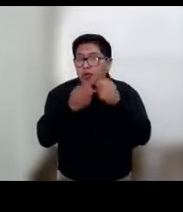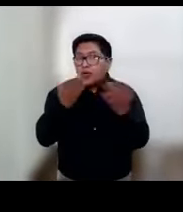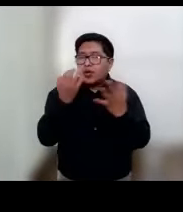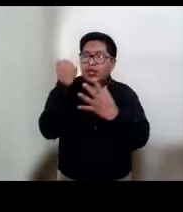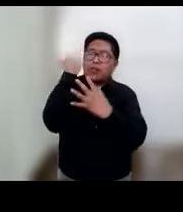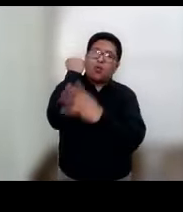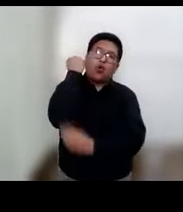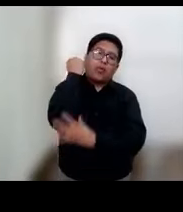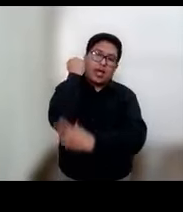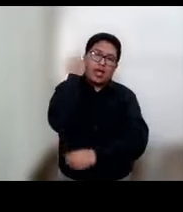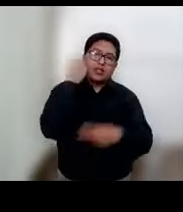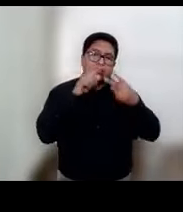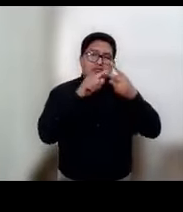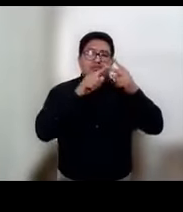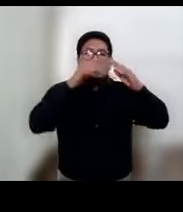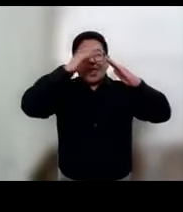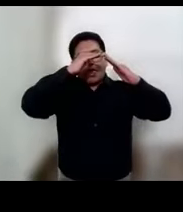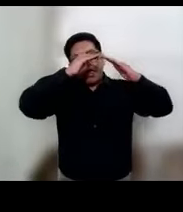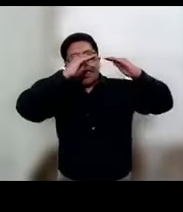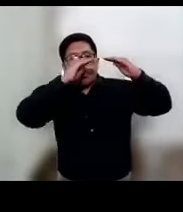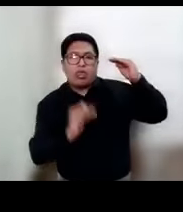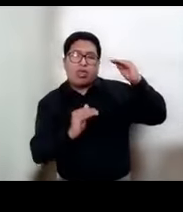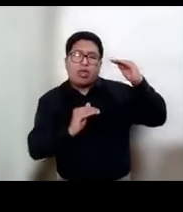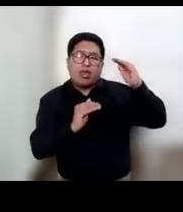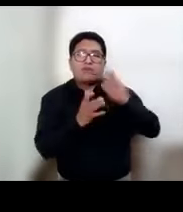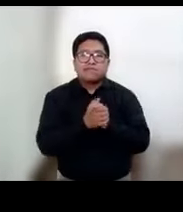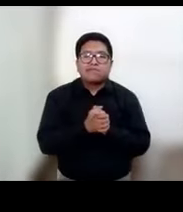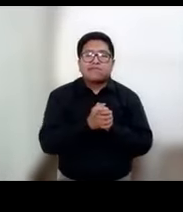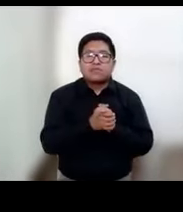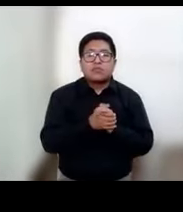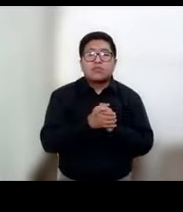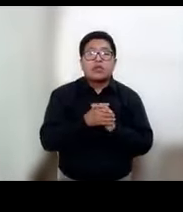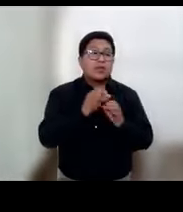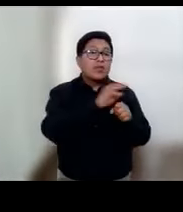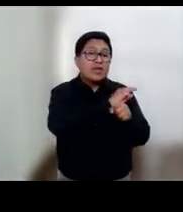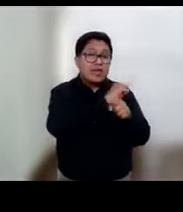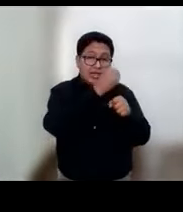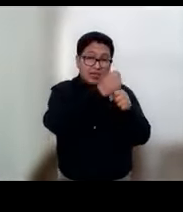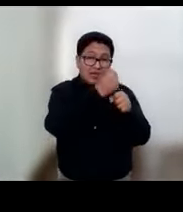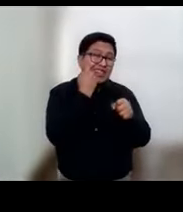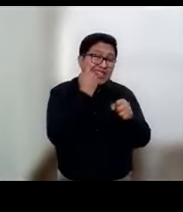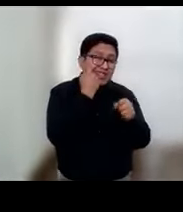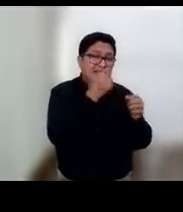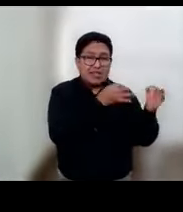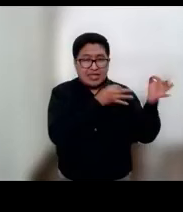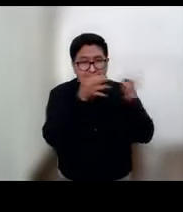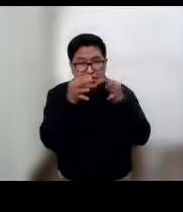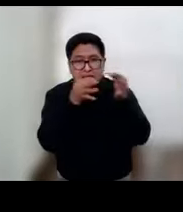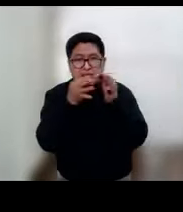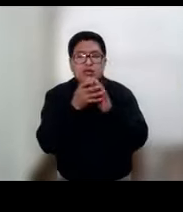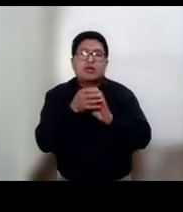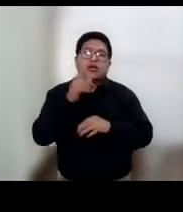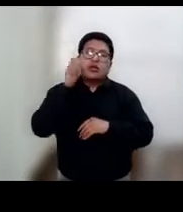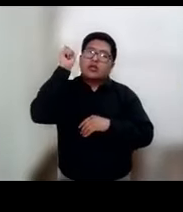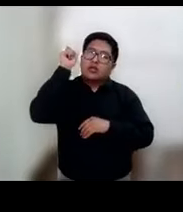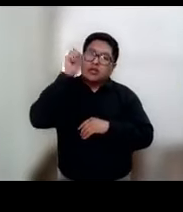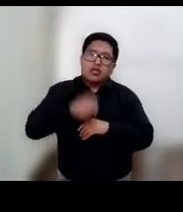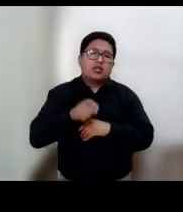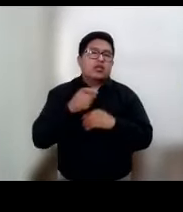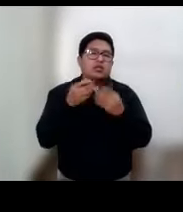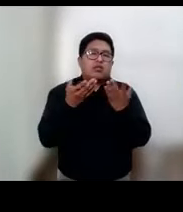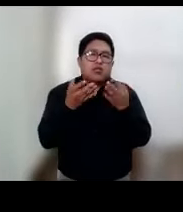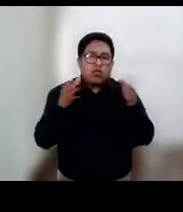y está pobreza pues tiene como ya lo explicaba la ministra es un momentito pues una relación directamente proporcional con